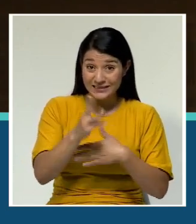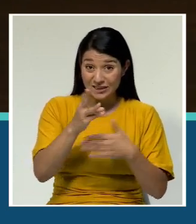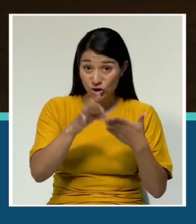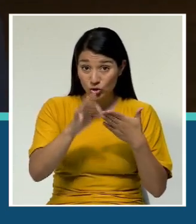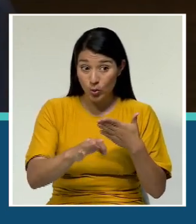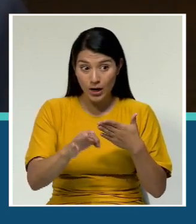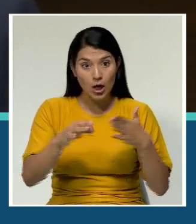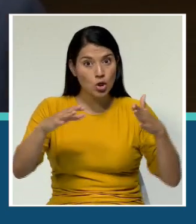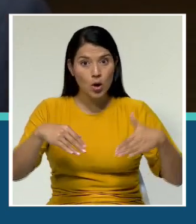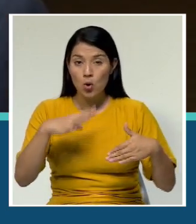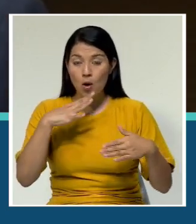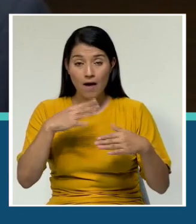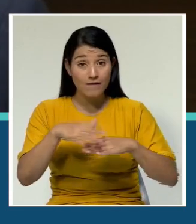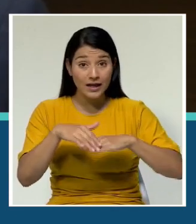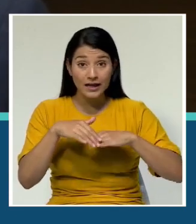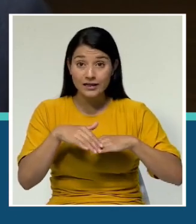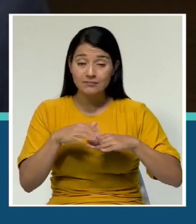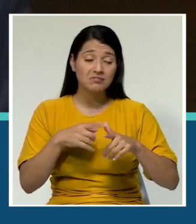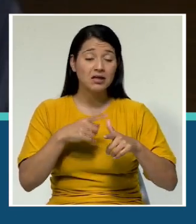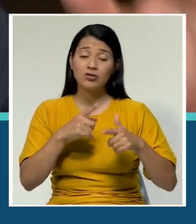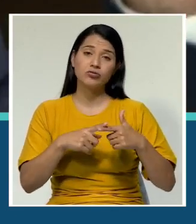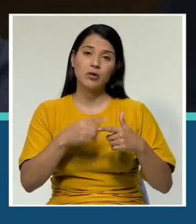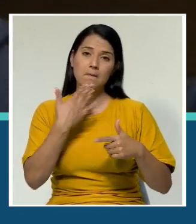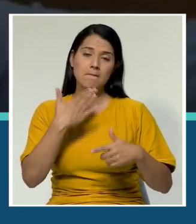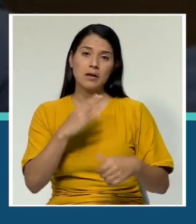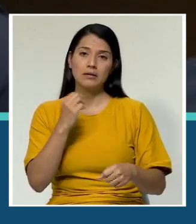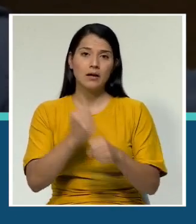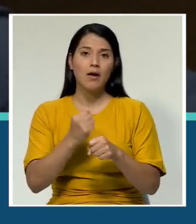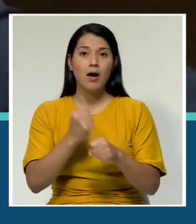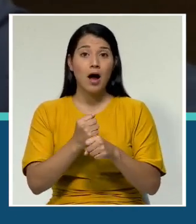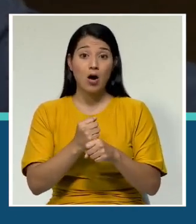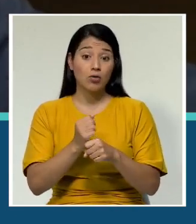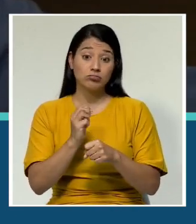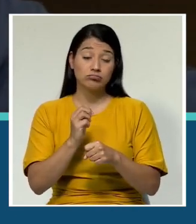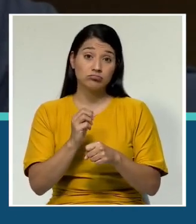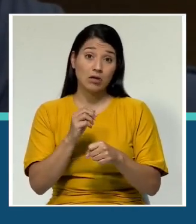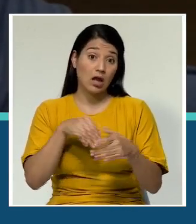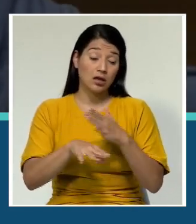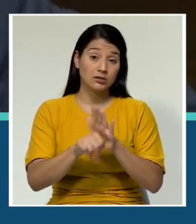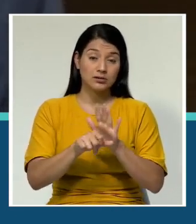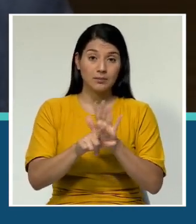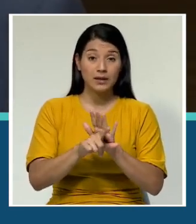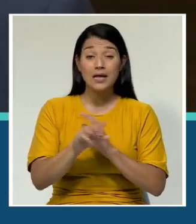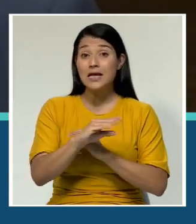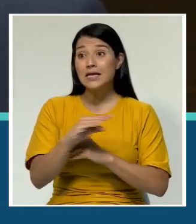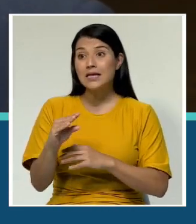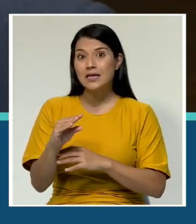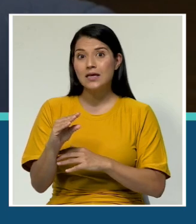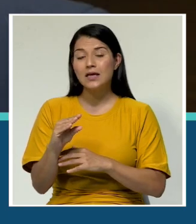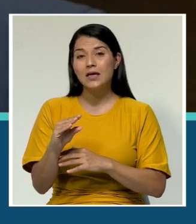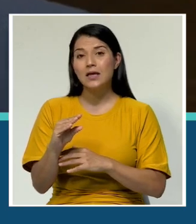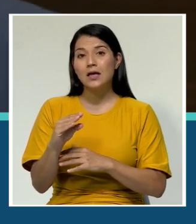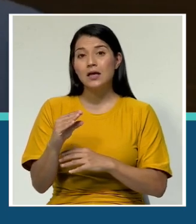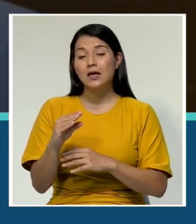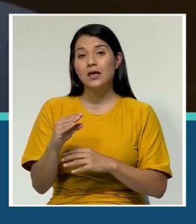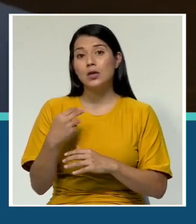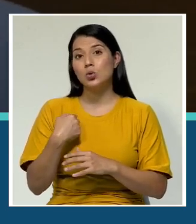terminamos nuestra gestión y los estudiantes en 6º grado no están hablando inglés,